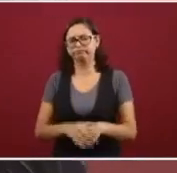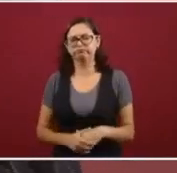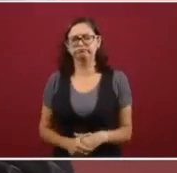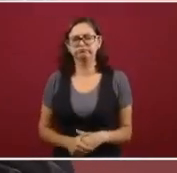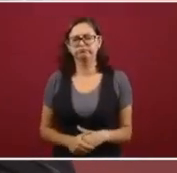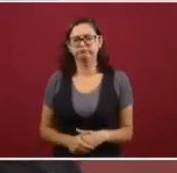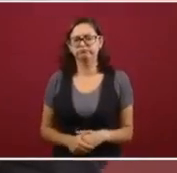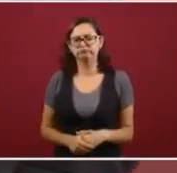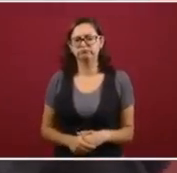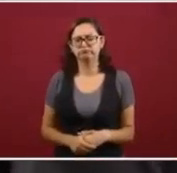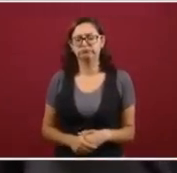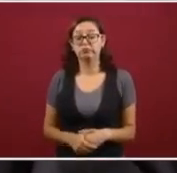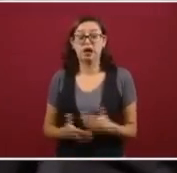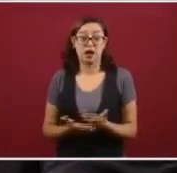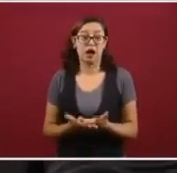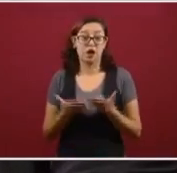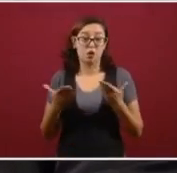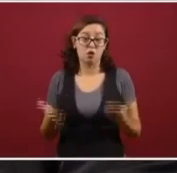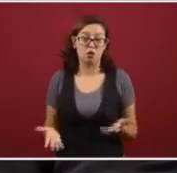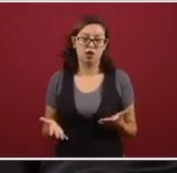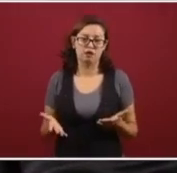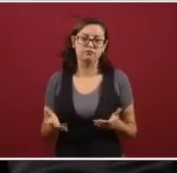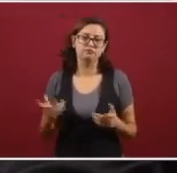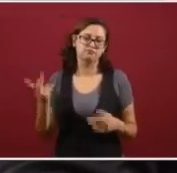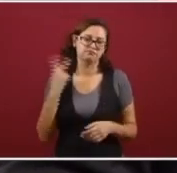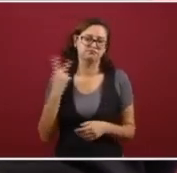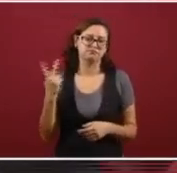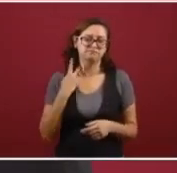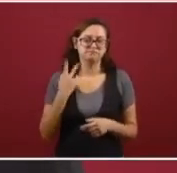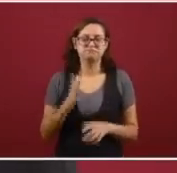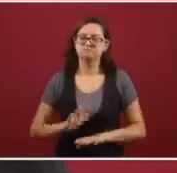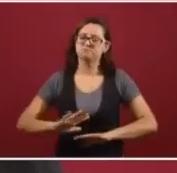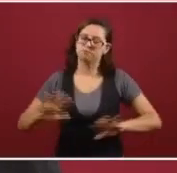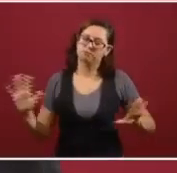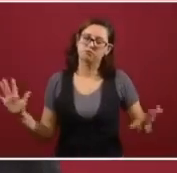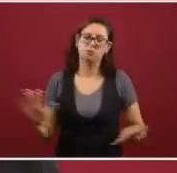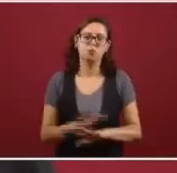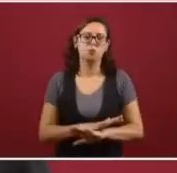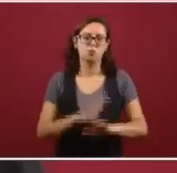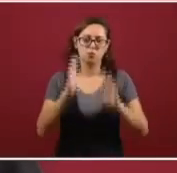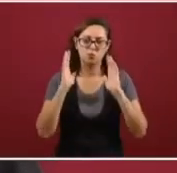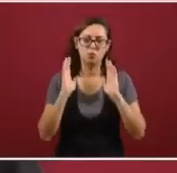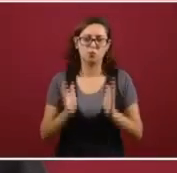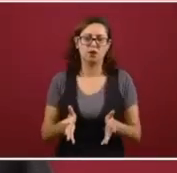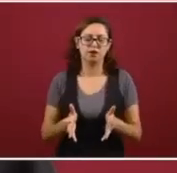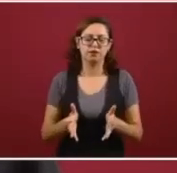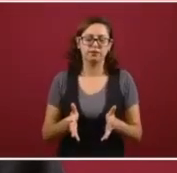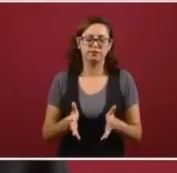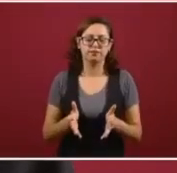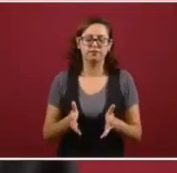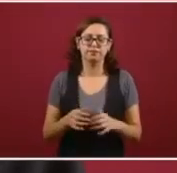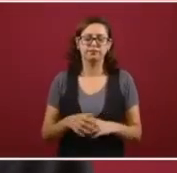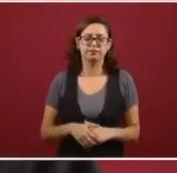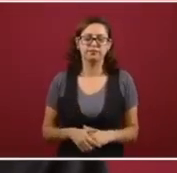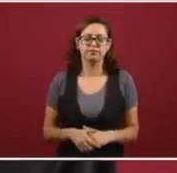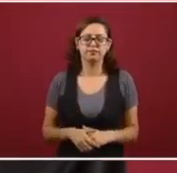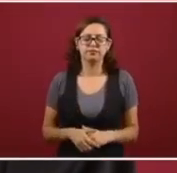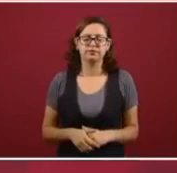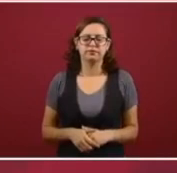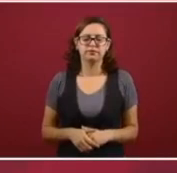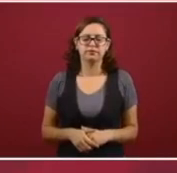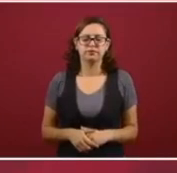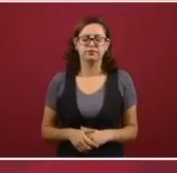sin incrementar el costo real de la energía eléctrica. No es que se